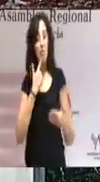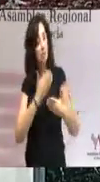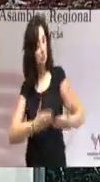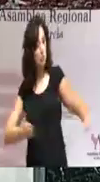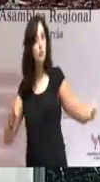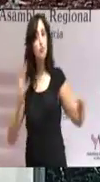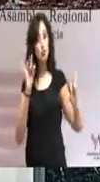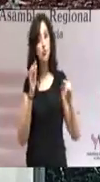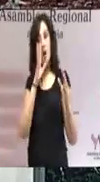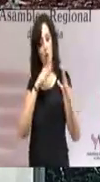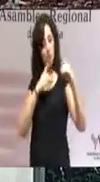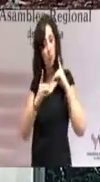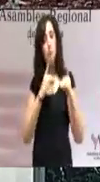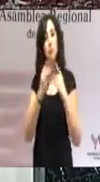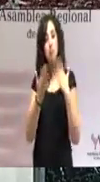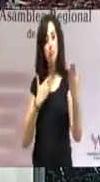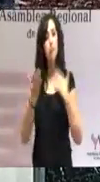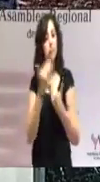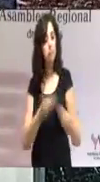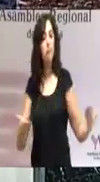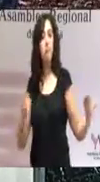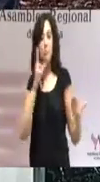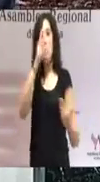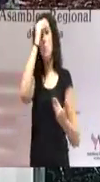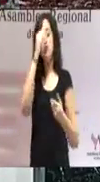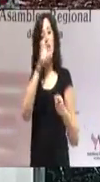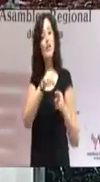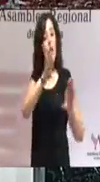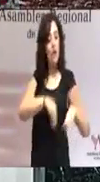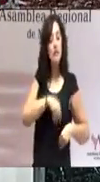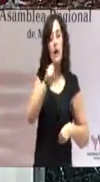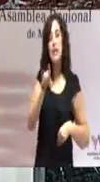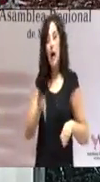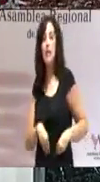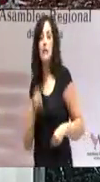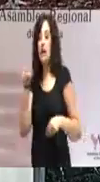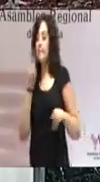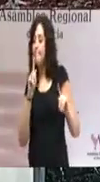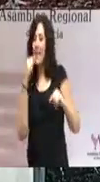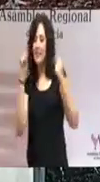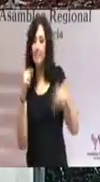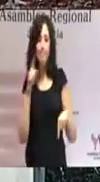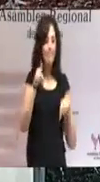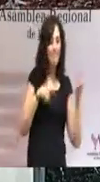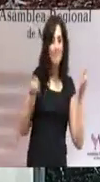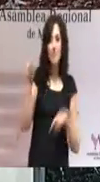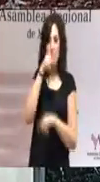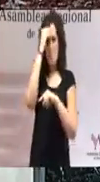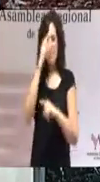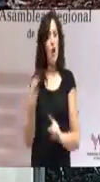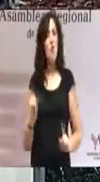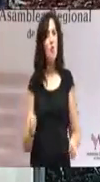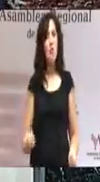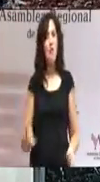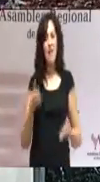todos estamos ahora, yo creo que tenemos que aceptar esta y aquella y tenemos que ir por aquí y por allá. No, a usted solo